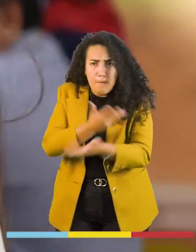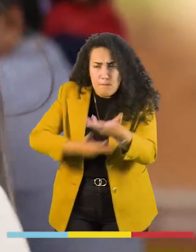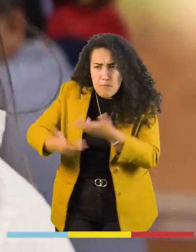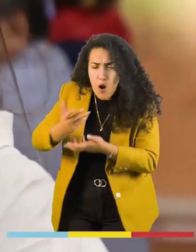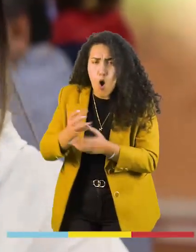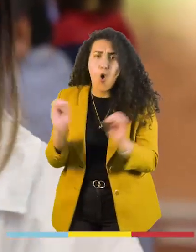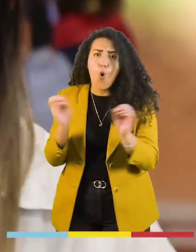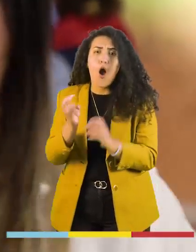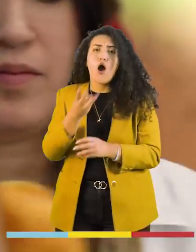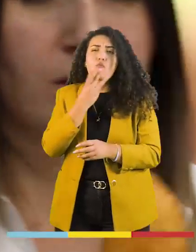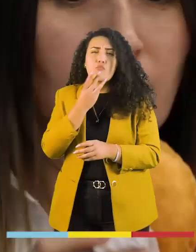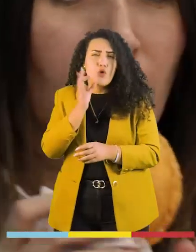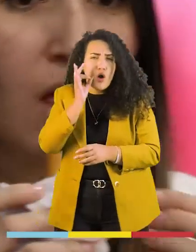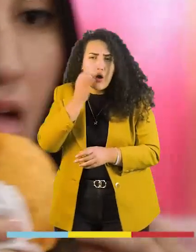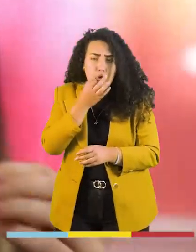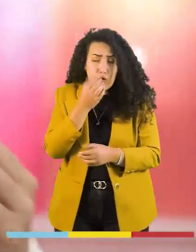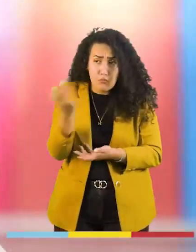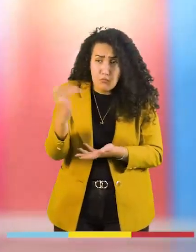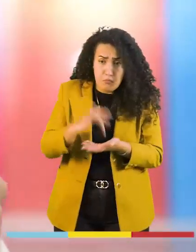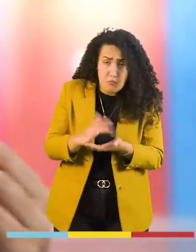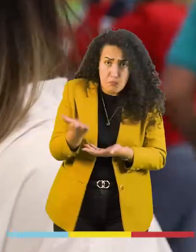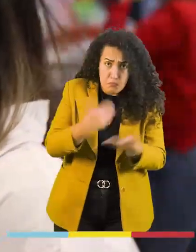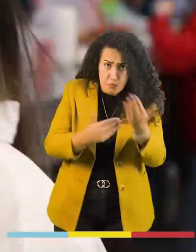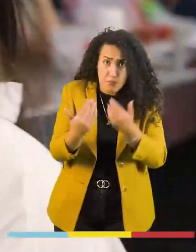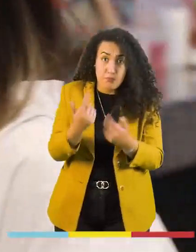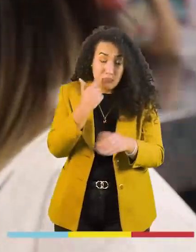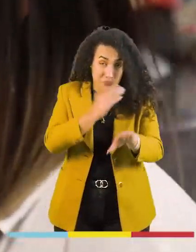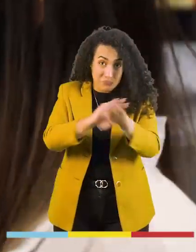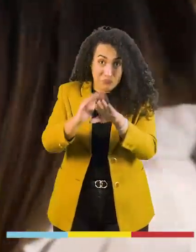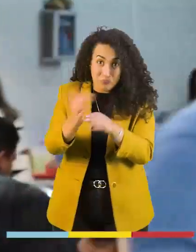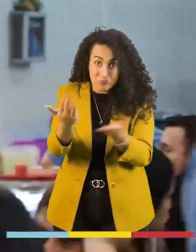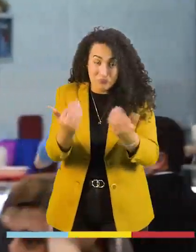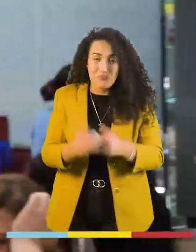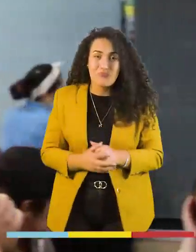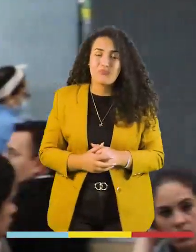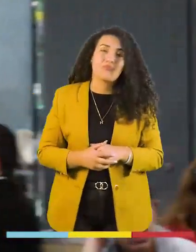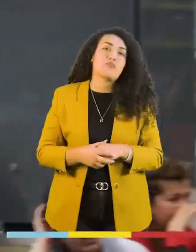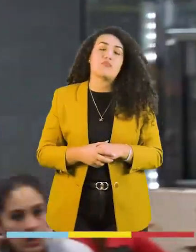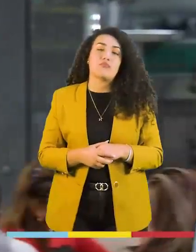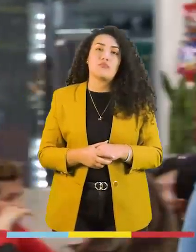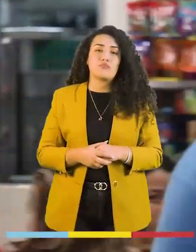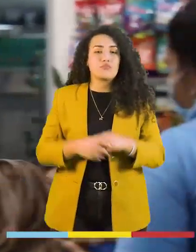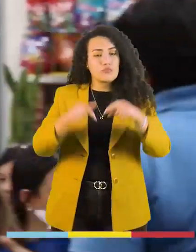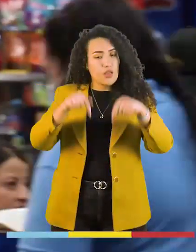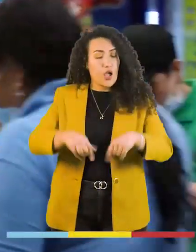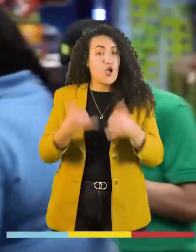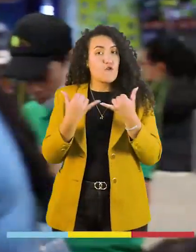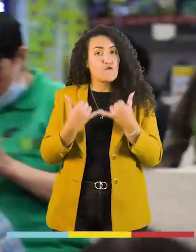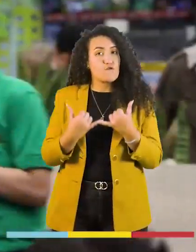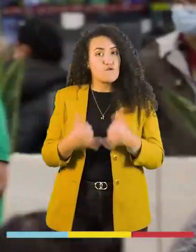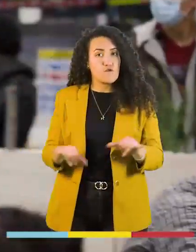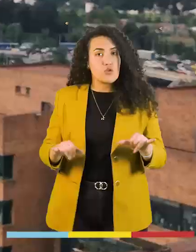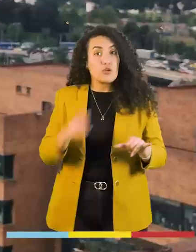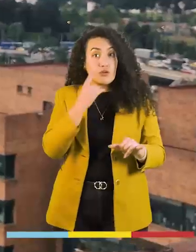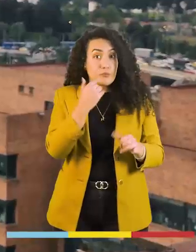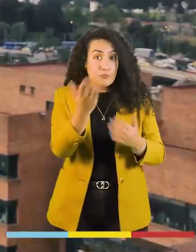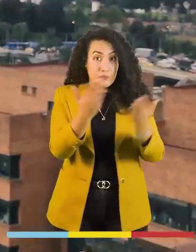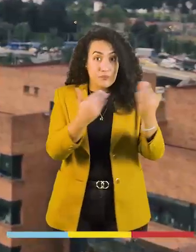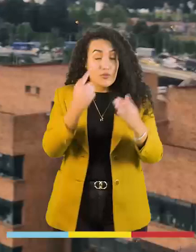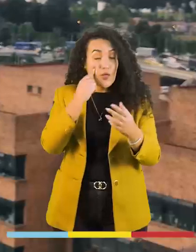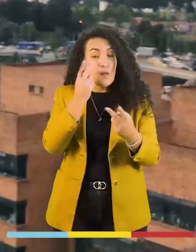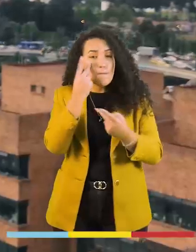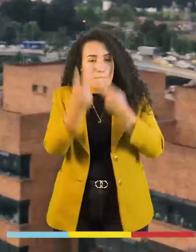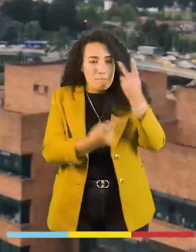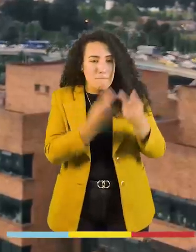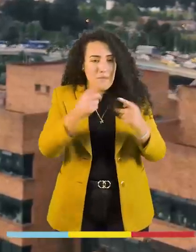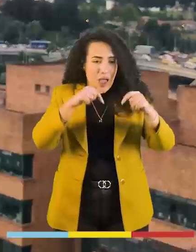y tomarte un tintico con tus amigos, disfrutar de un delicioso almuerzo, todo en un mismo lugar. Te esperamos para que vengas a conocer. Aquí